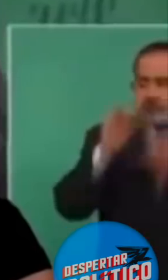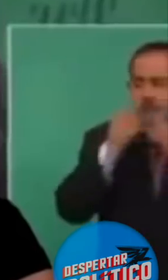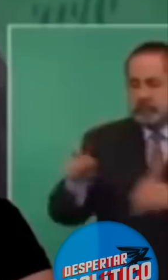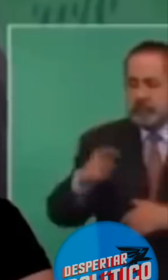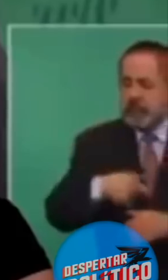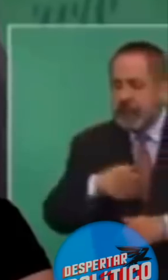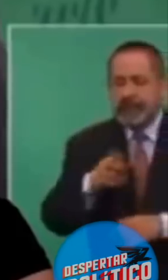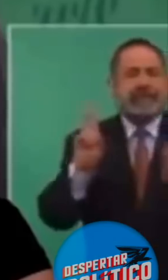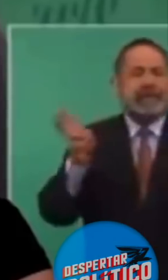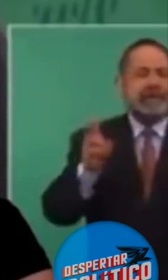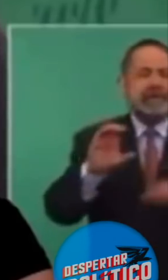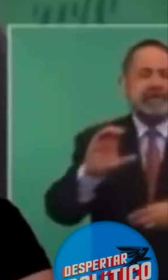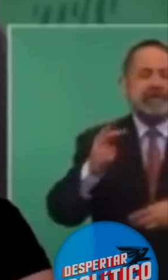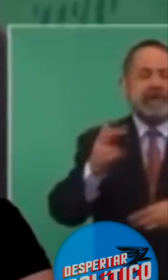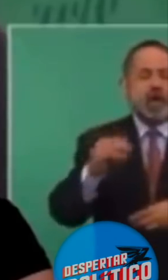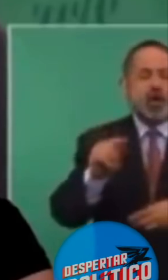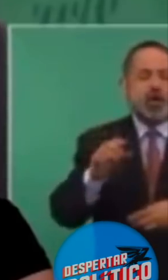chayote, pero